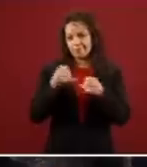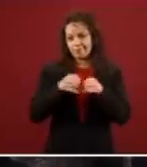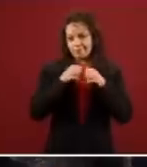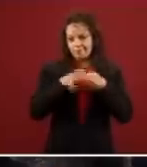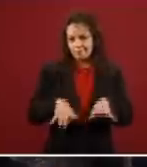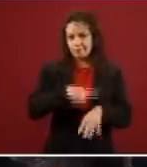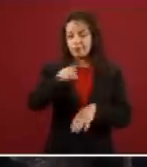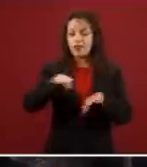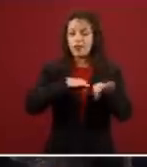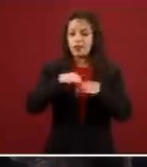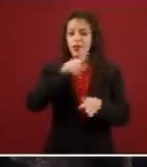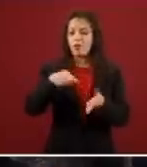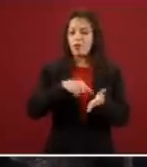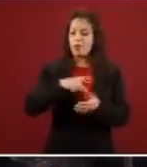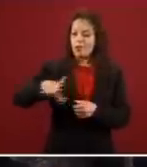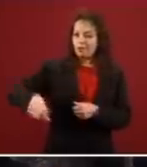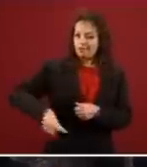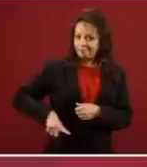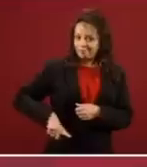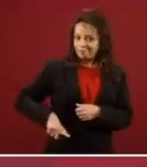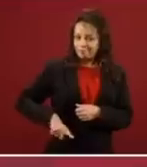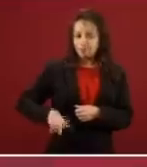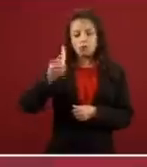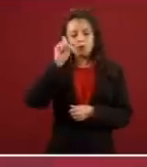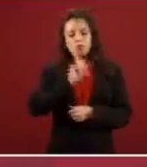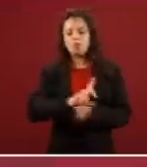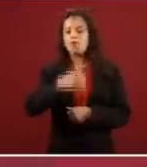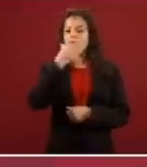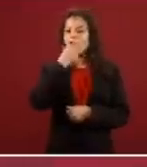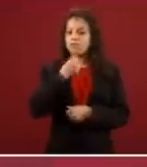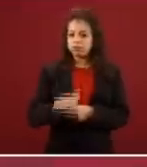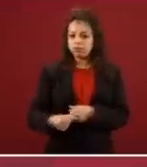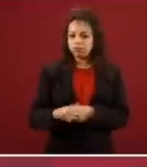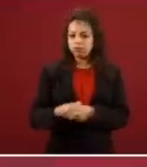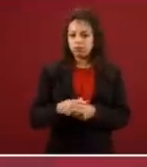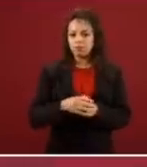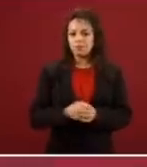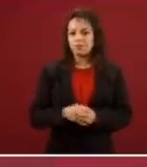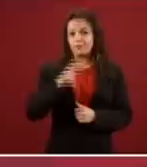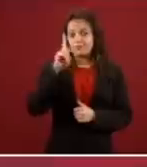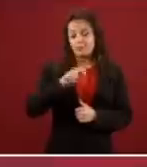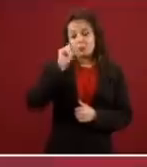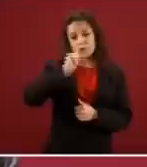funcionarios públicos, mujeres y hombres de primera.